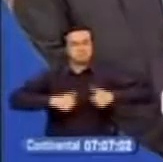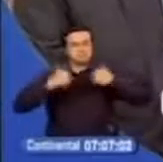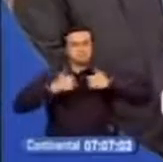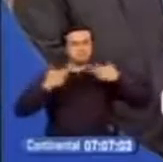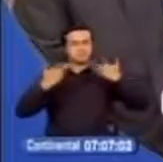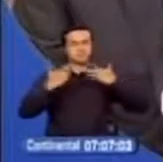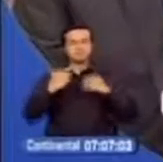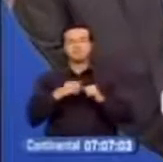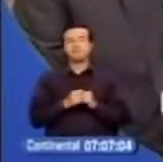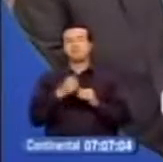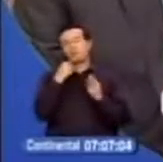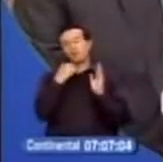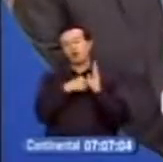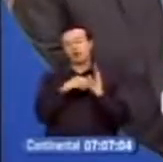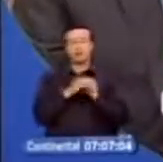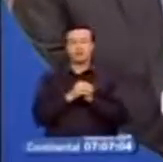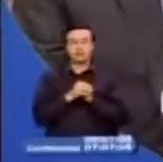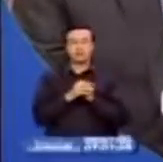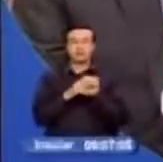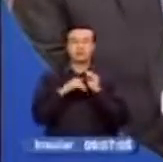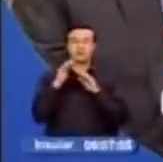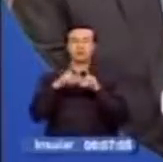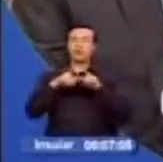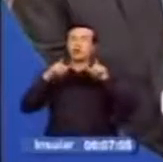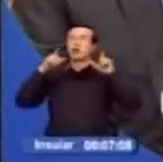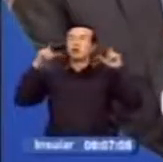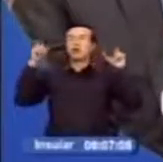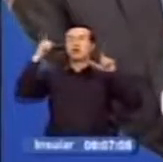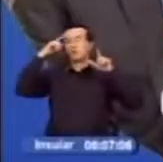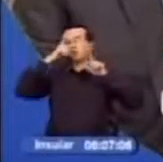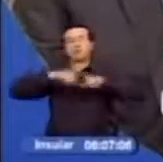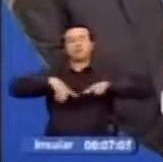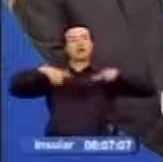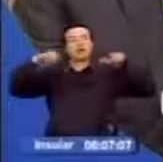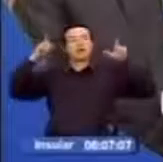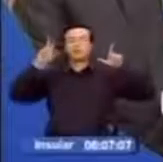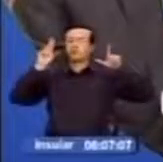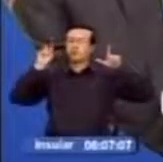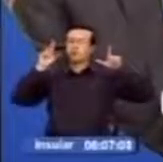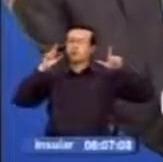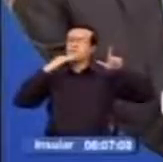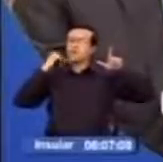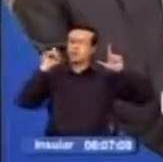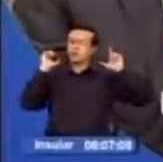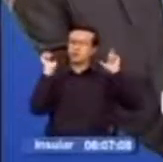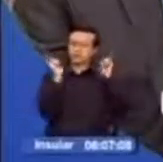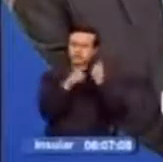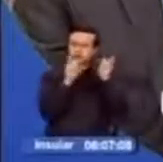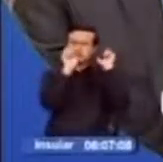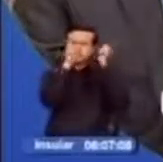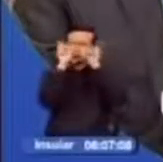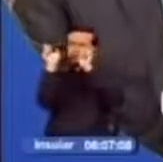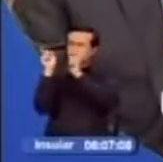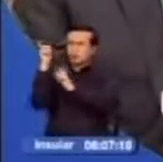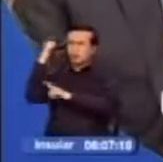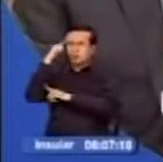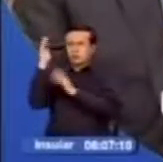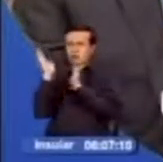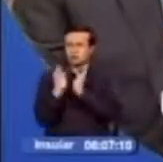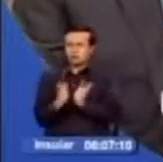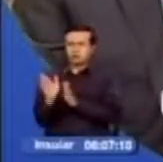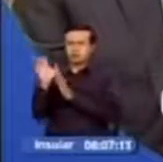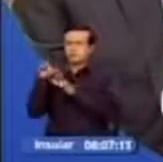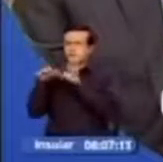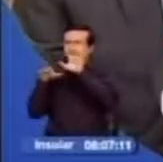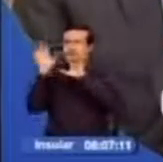decir, en lugar de tener más macrocefalia del Estado, organizar en el territorio la acción del Estado.